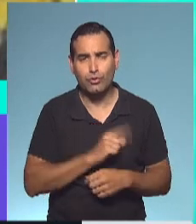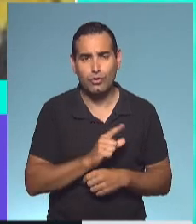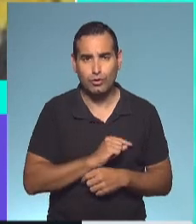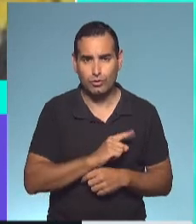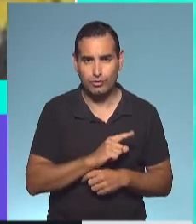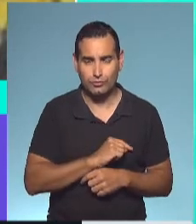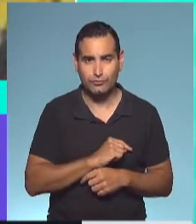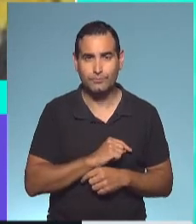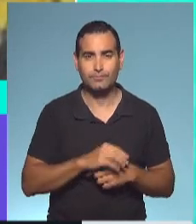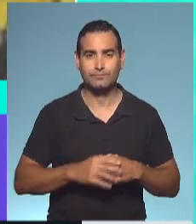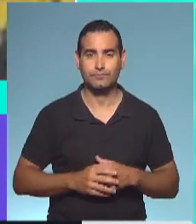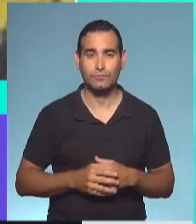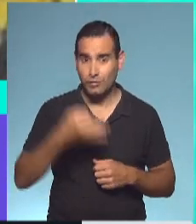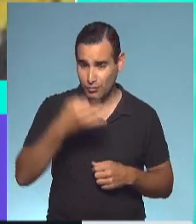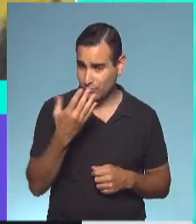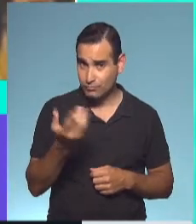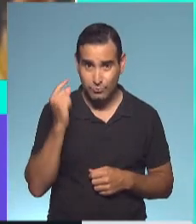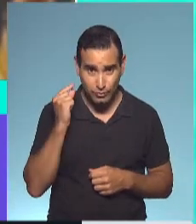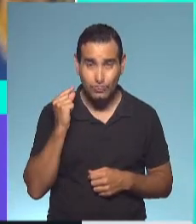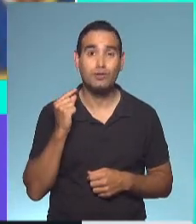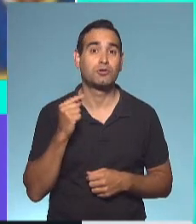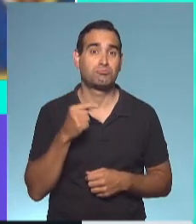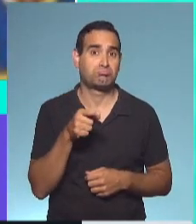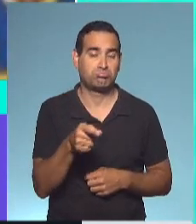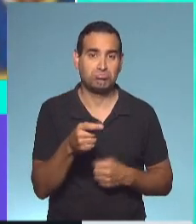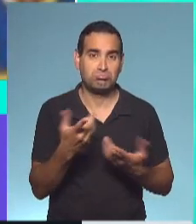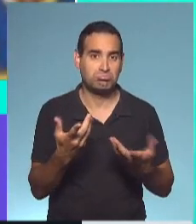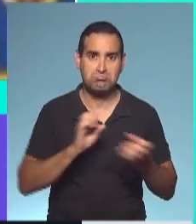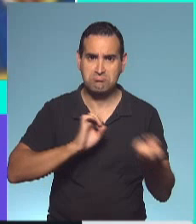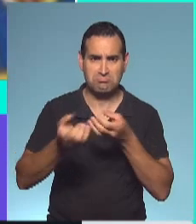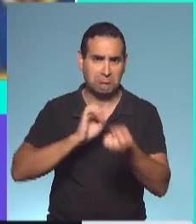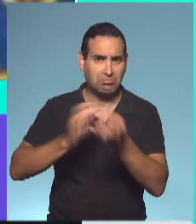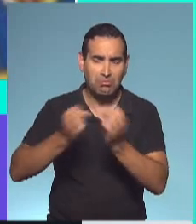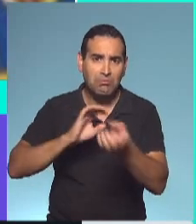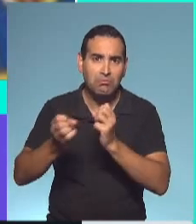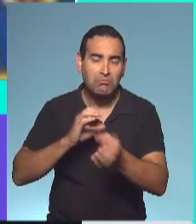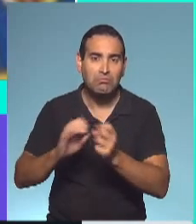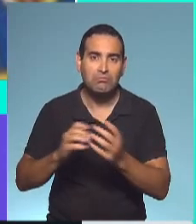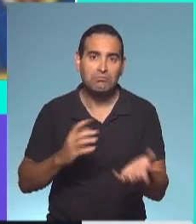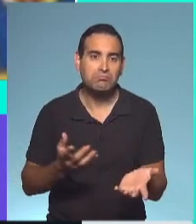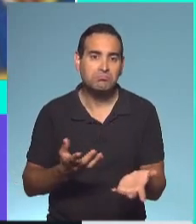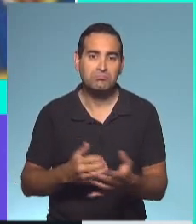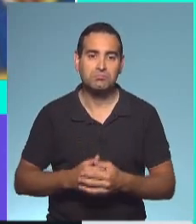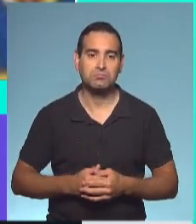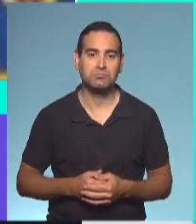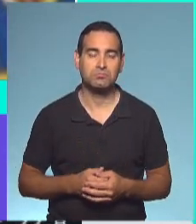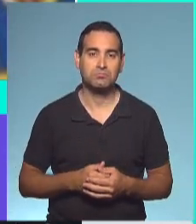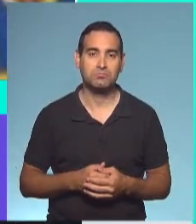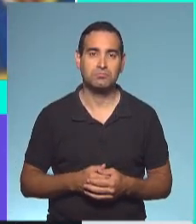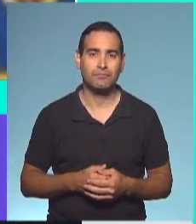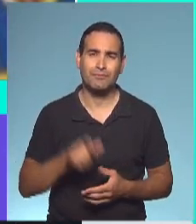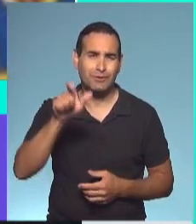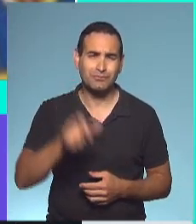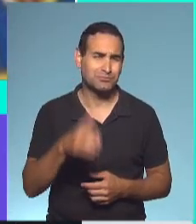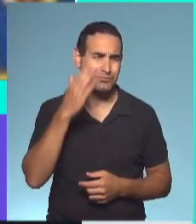que decíamos, que hacía minutos, cuenta Batistuta, estaba chateando con él, y no talento más de repente, buena